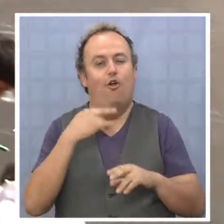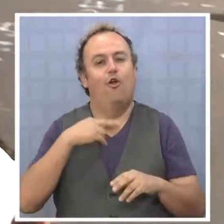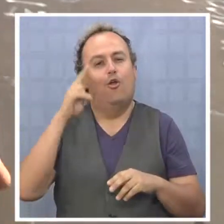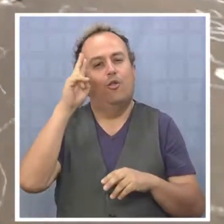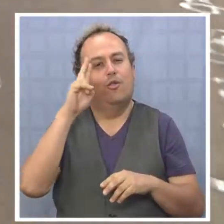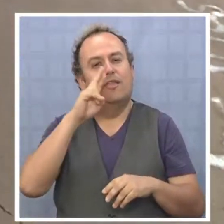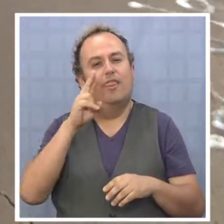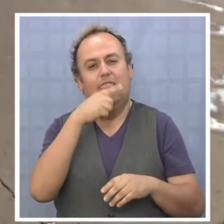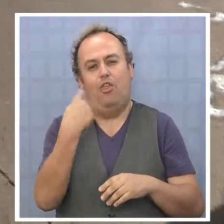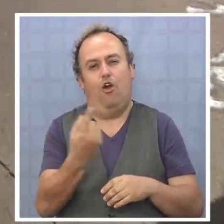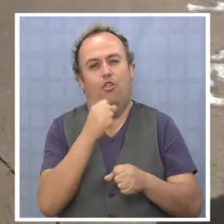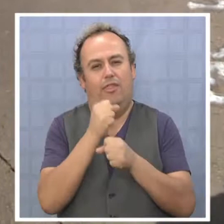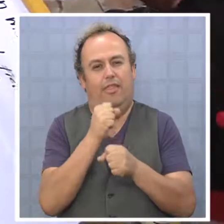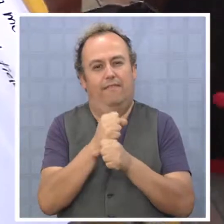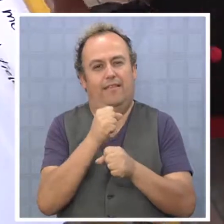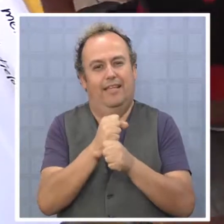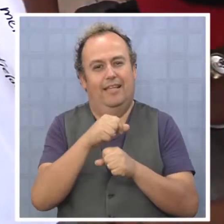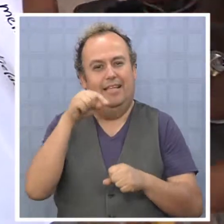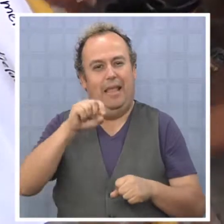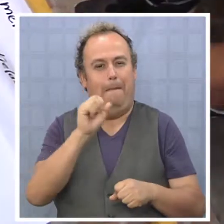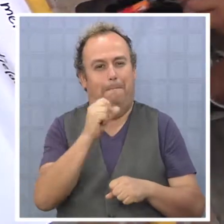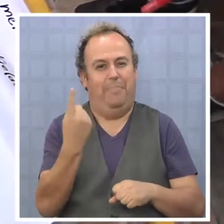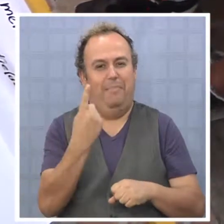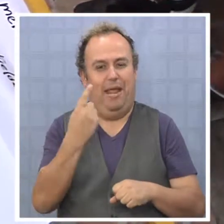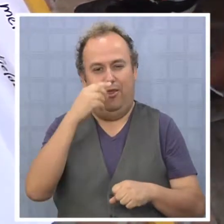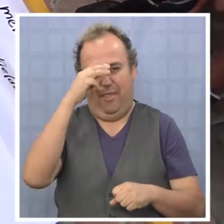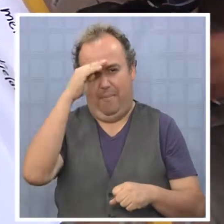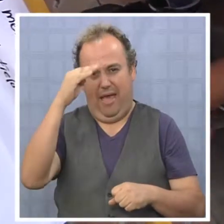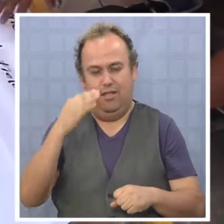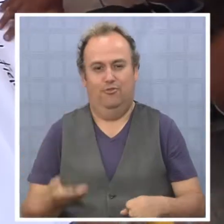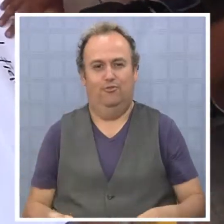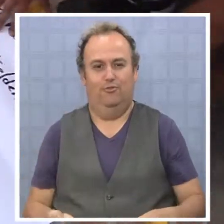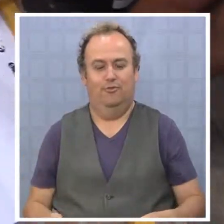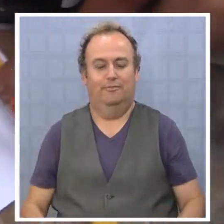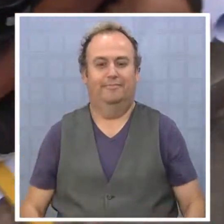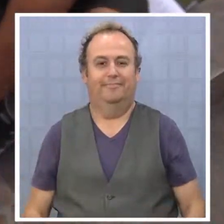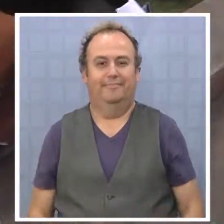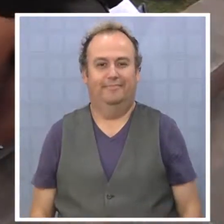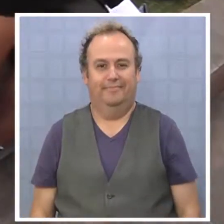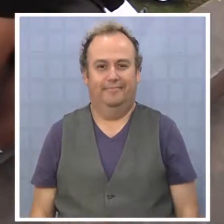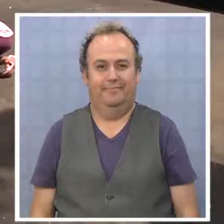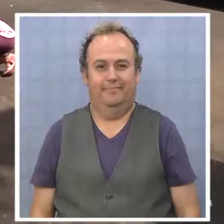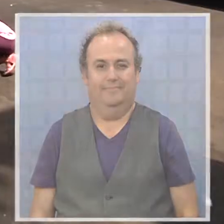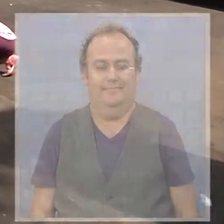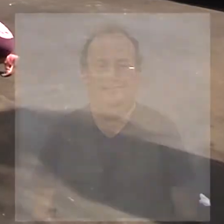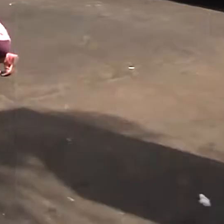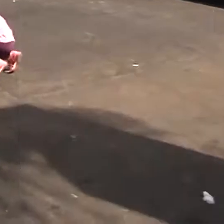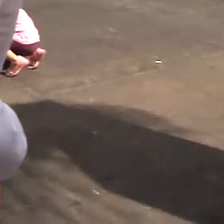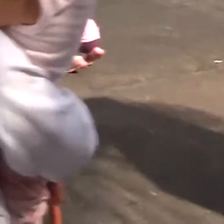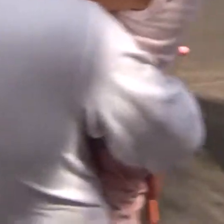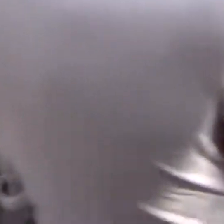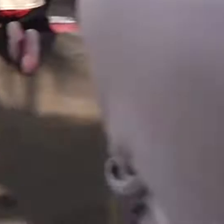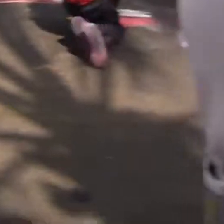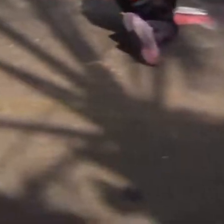la conmemoración de los trabajadores en este primero de mayo.